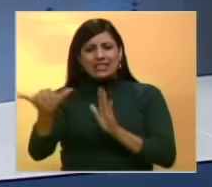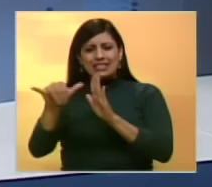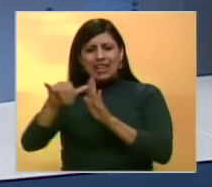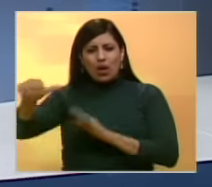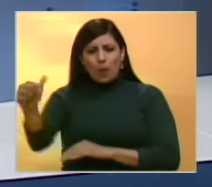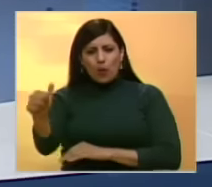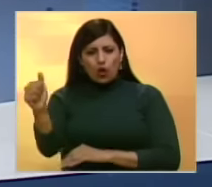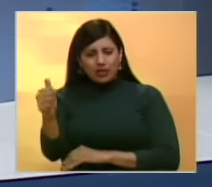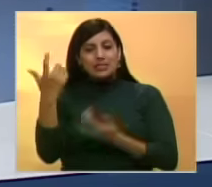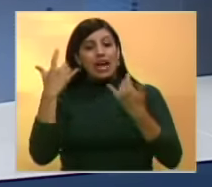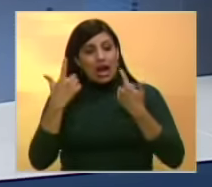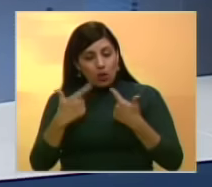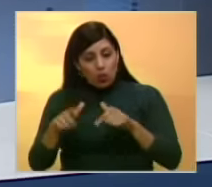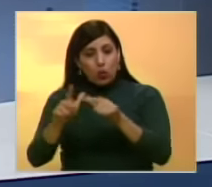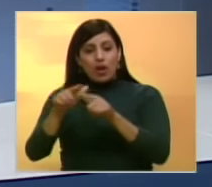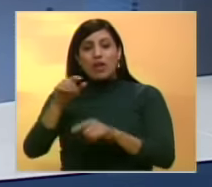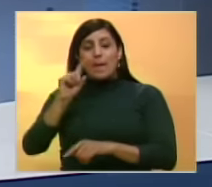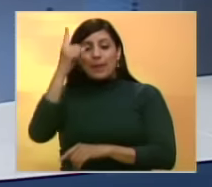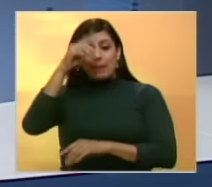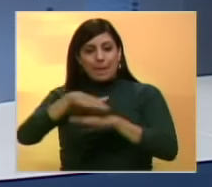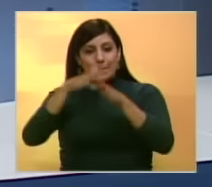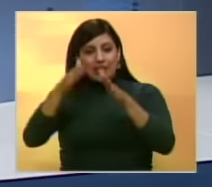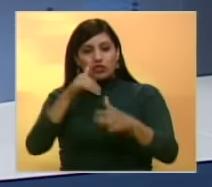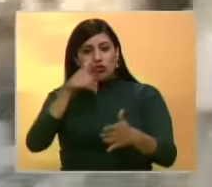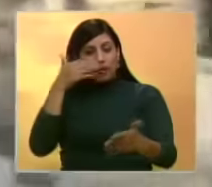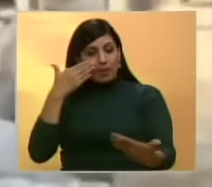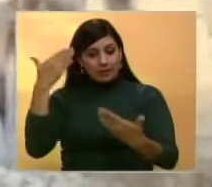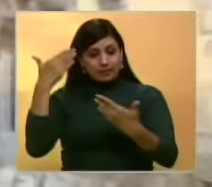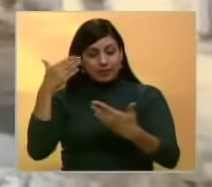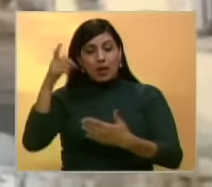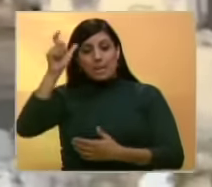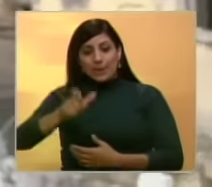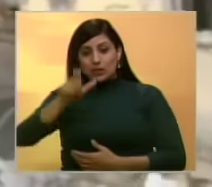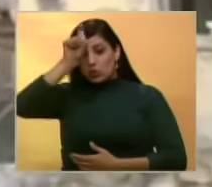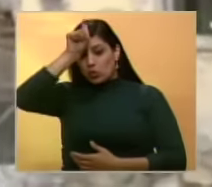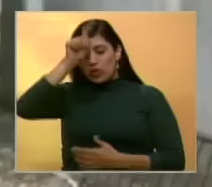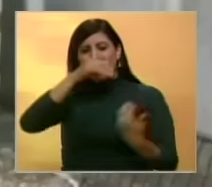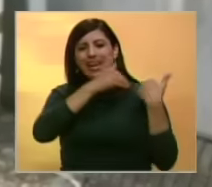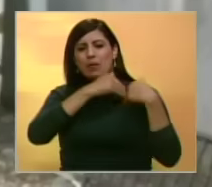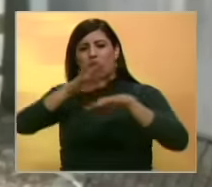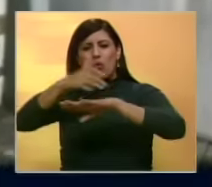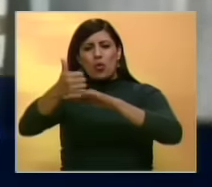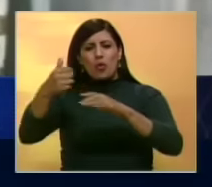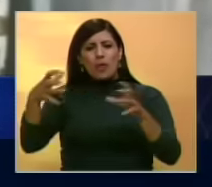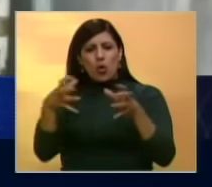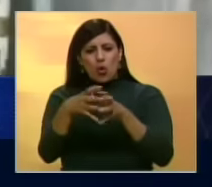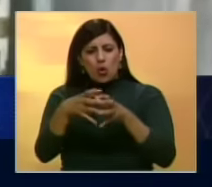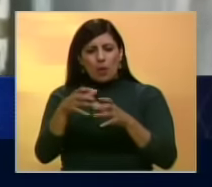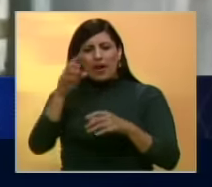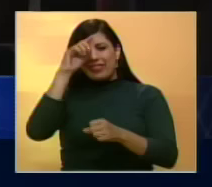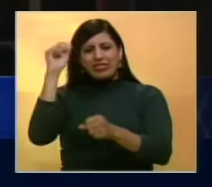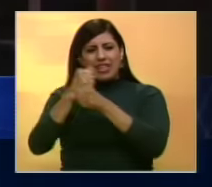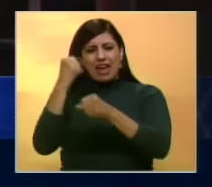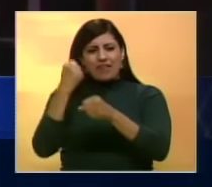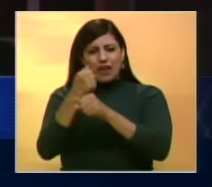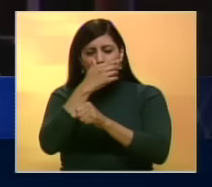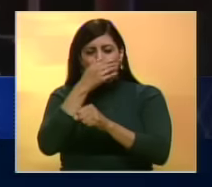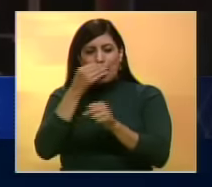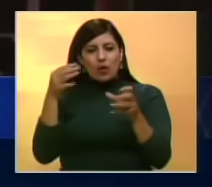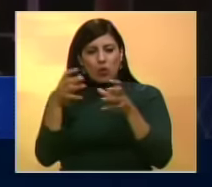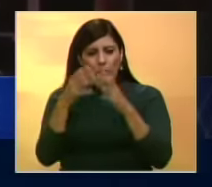así lo informó al Primer Ministro ahmed davutoglu El funcionario Turco responsabilizó el ataque al grupo armado partido de los trabajadores del